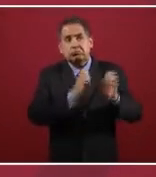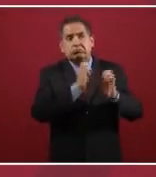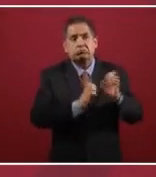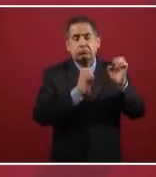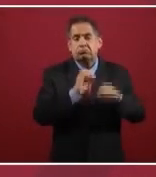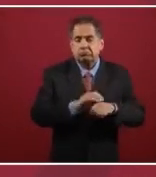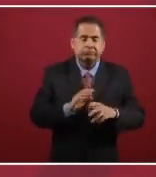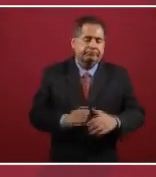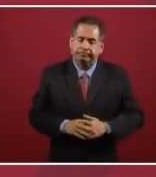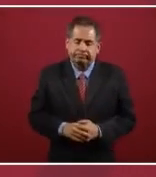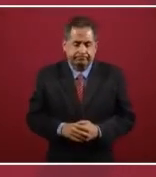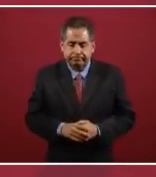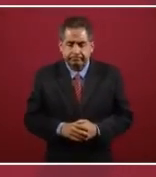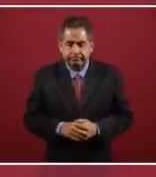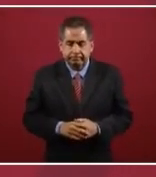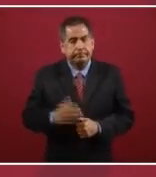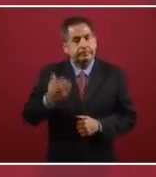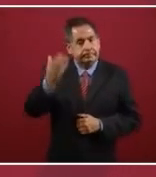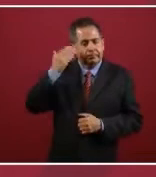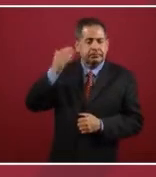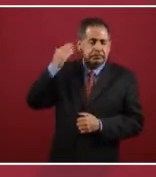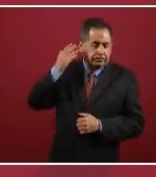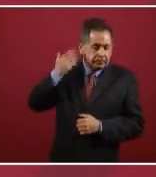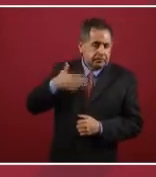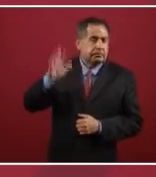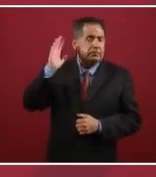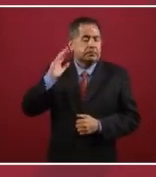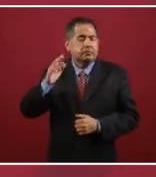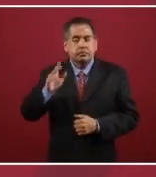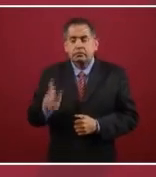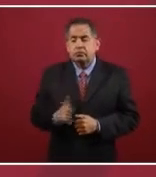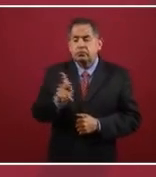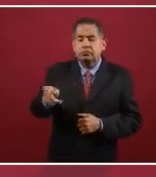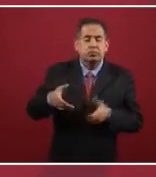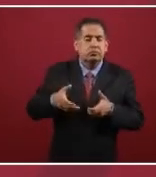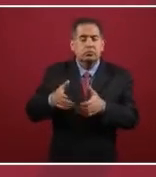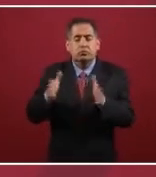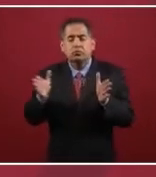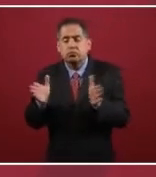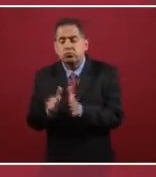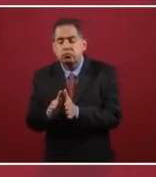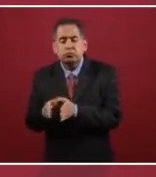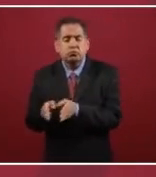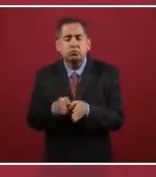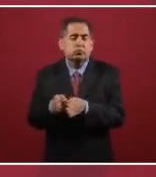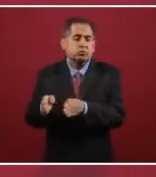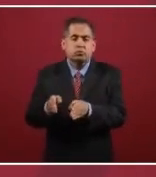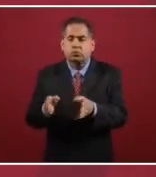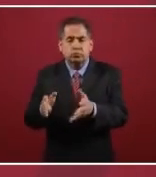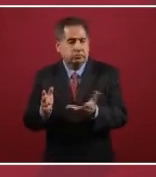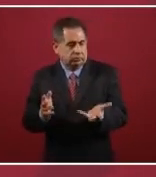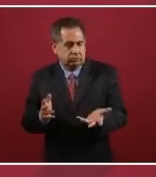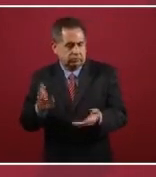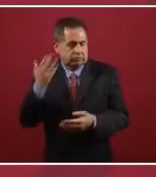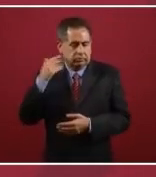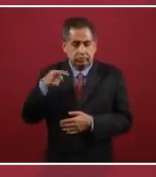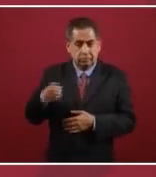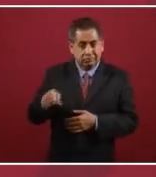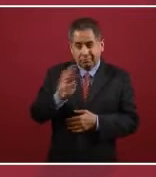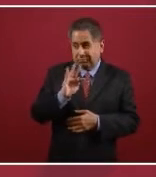los pueblos pues tenían calles angostas en esos pueblos se